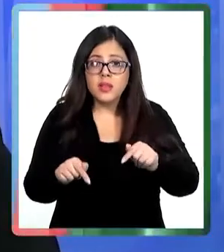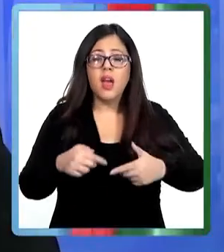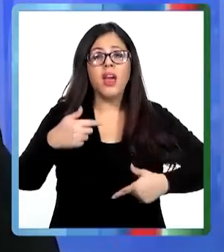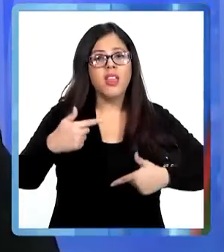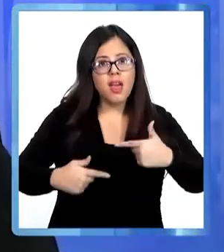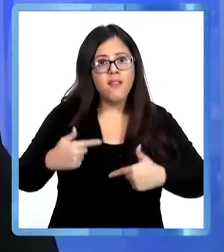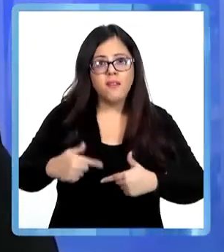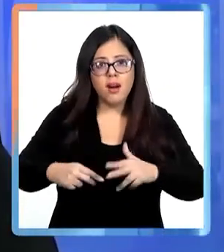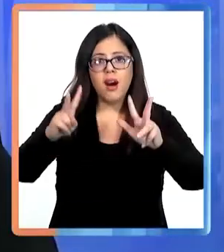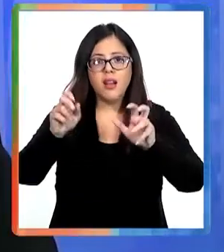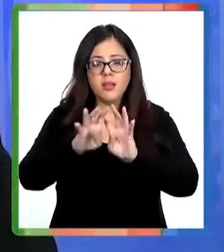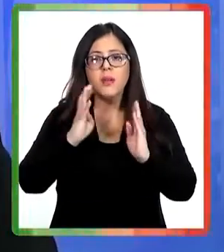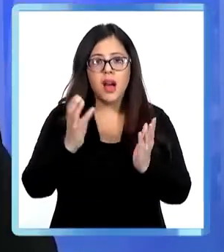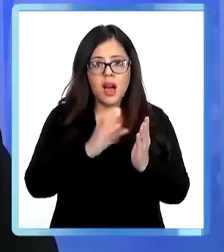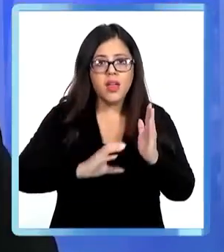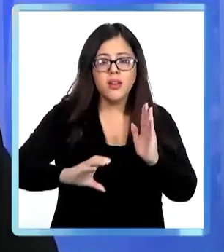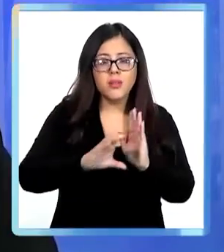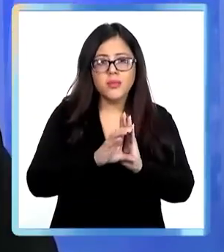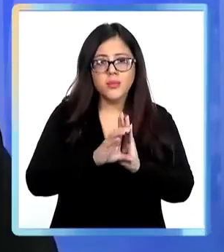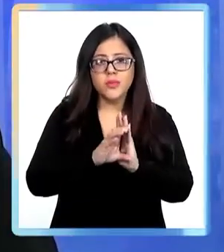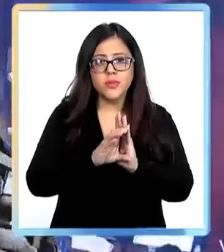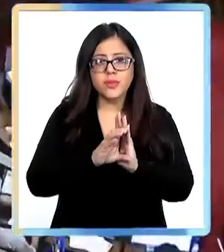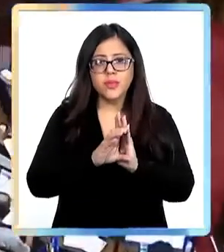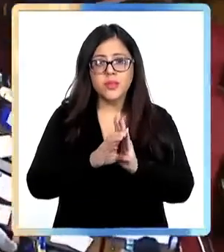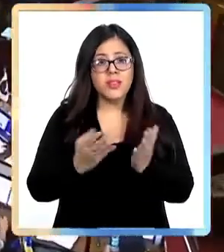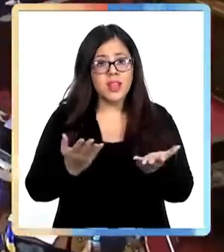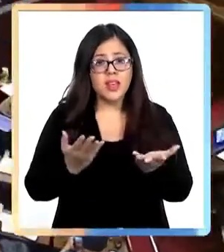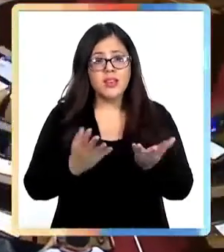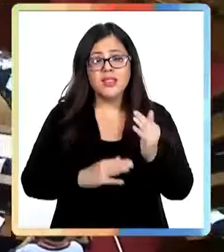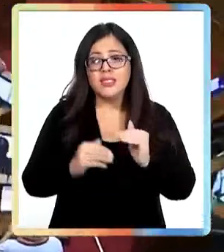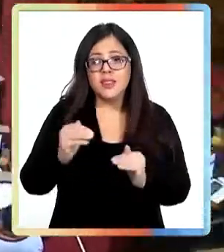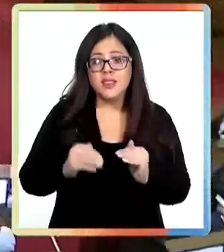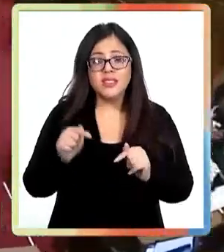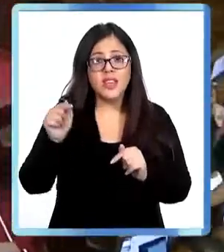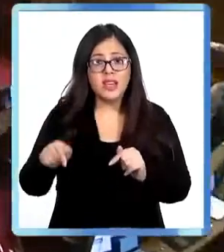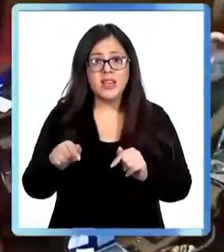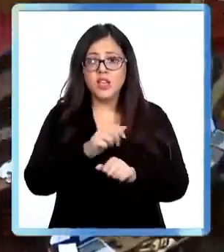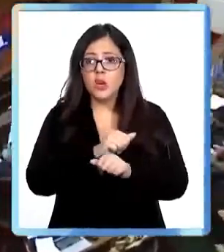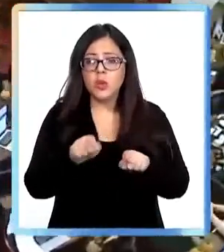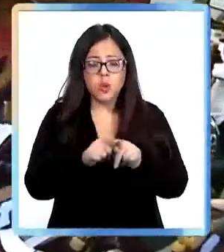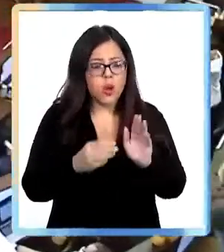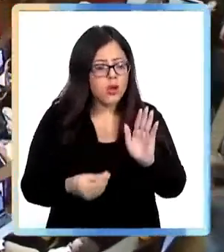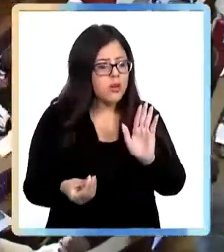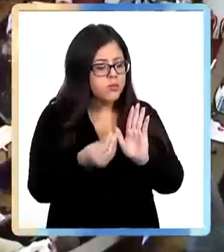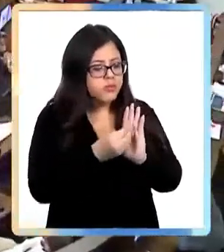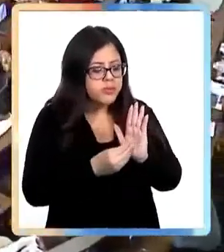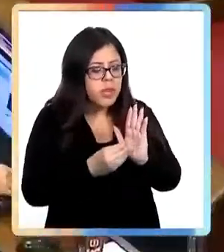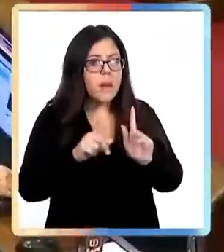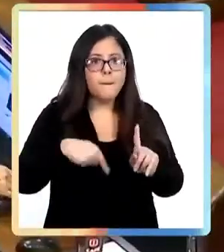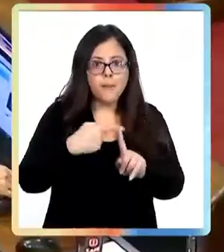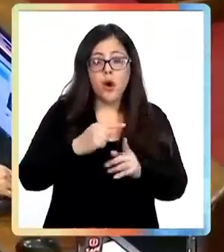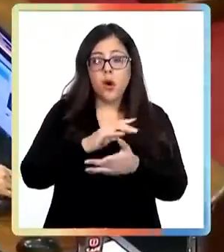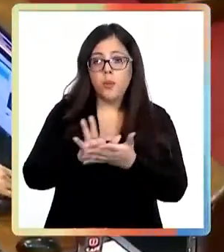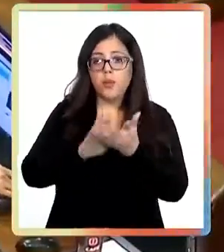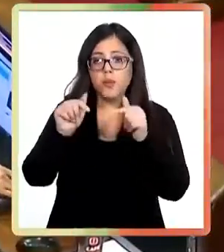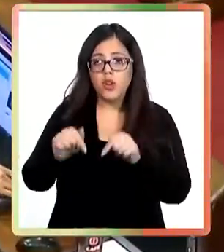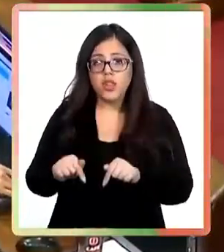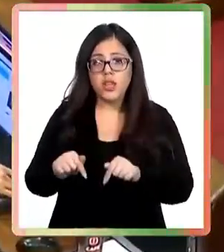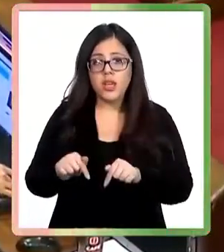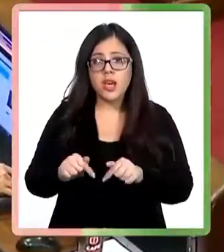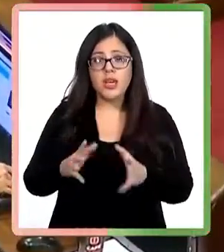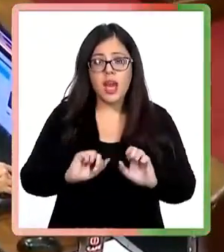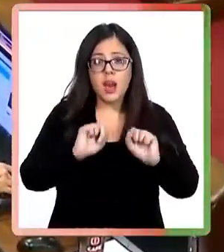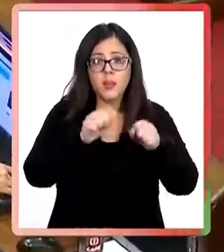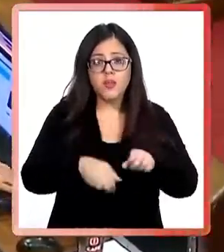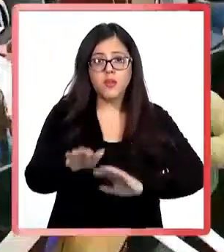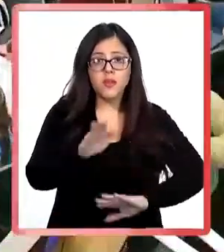debate en torno a la convención que muchas veces no logra destacar las cosas positivas. Por ejemplo, hoy día se